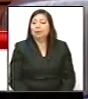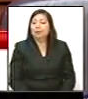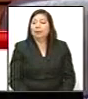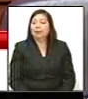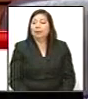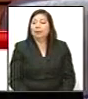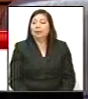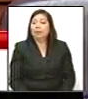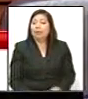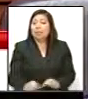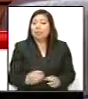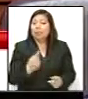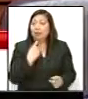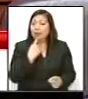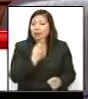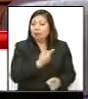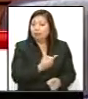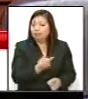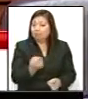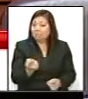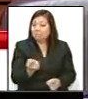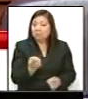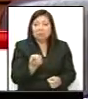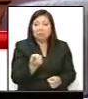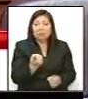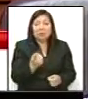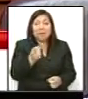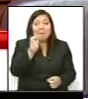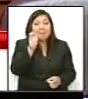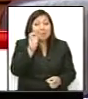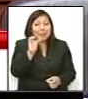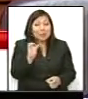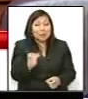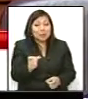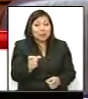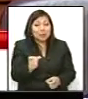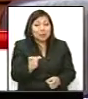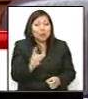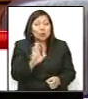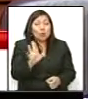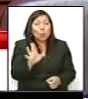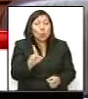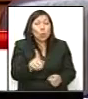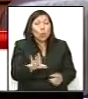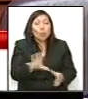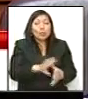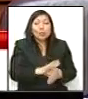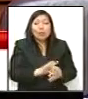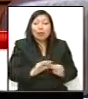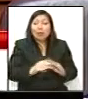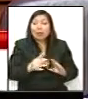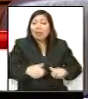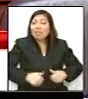el interés de hacer un reconocimiento a una persona con la trayectoria de Luis Bedoya